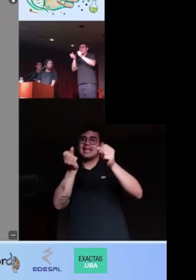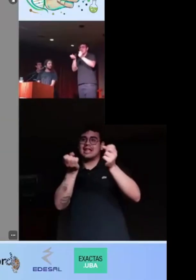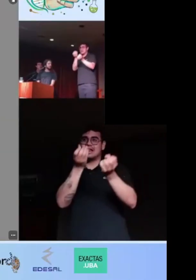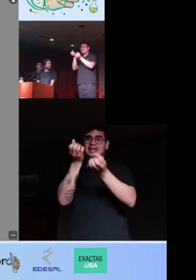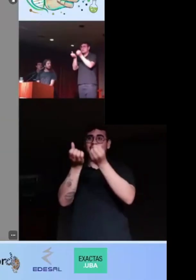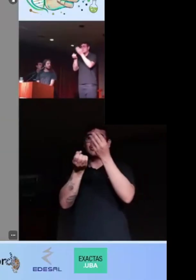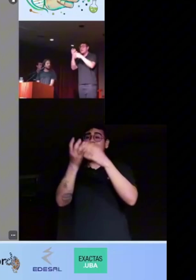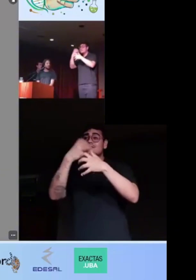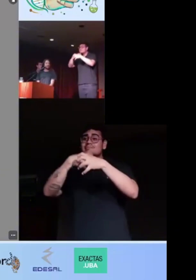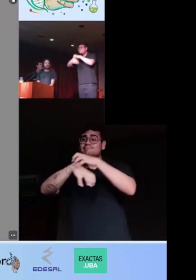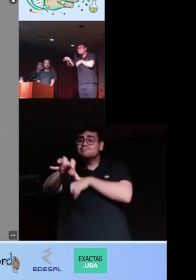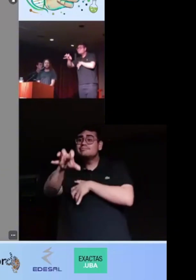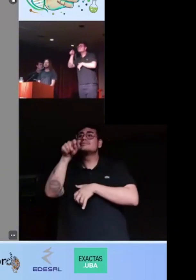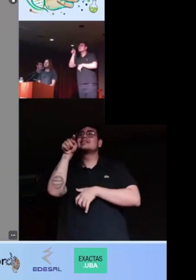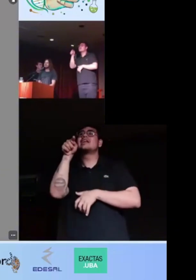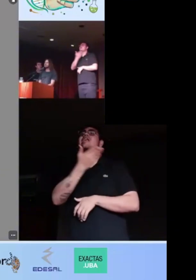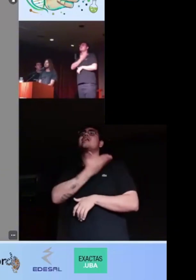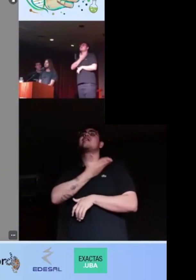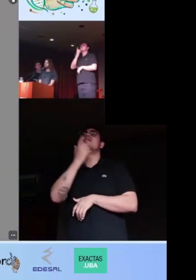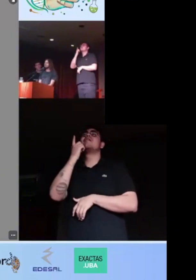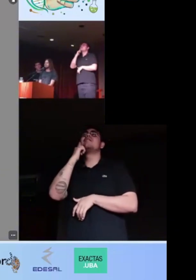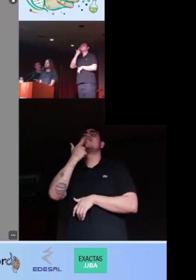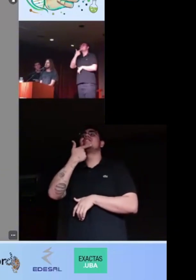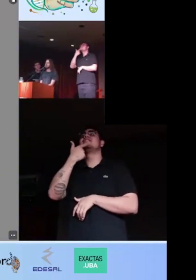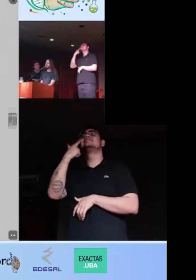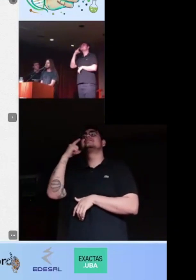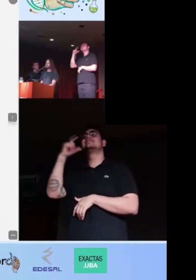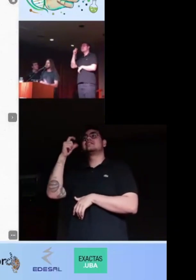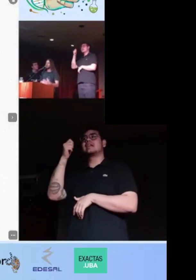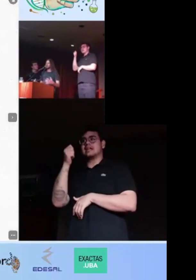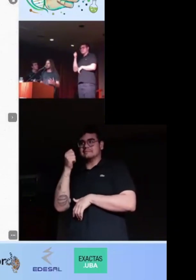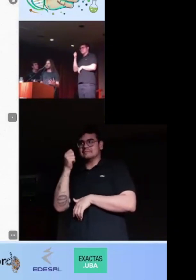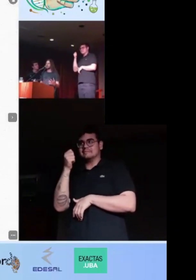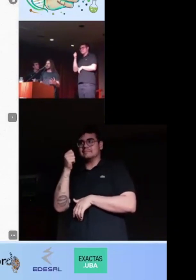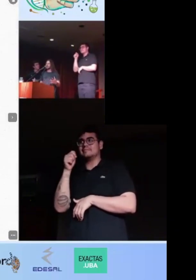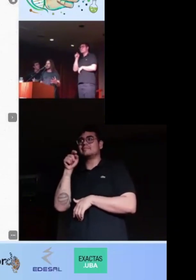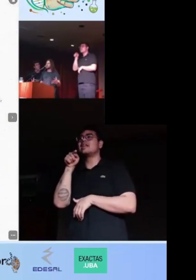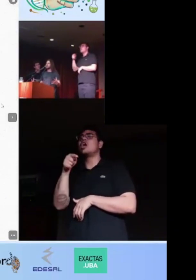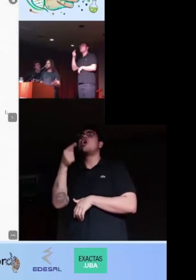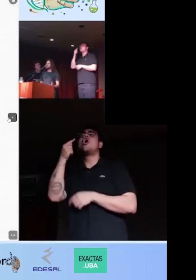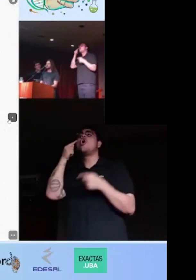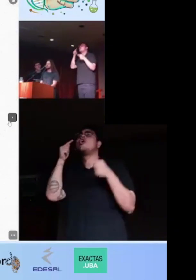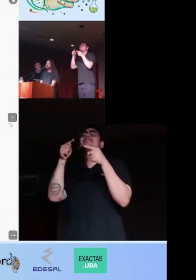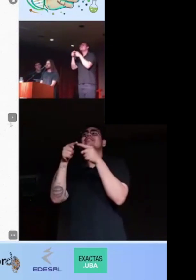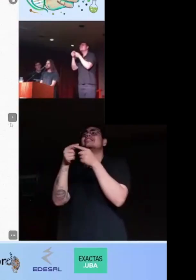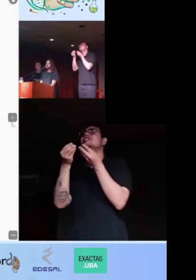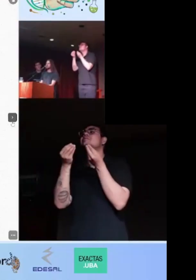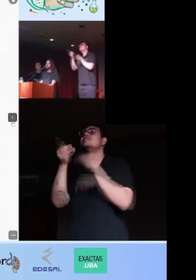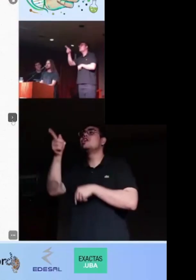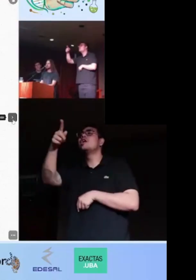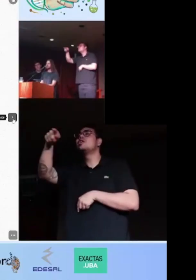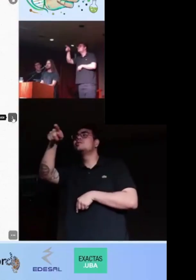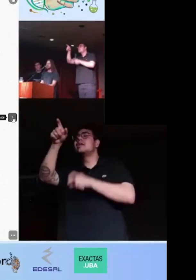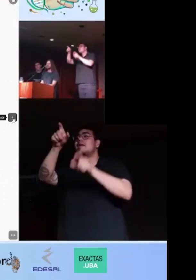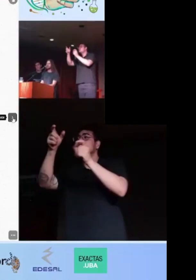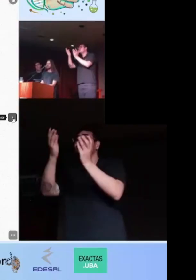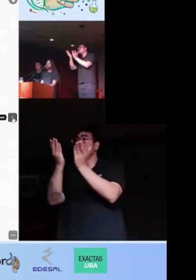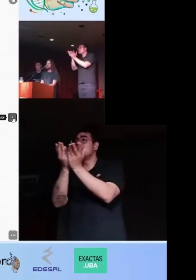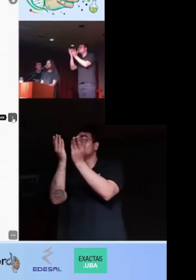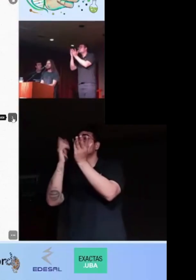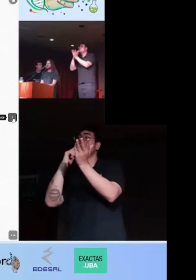la física. Ese sería nuestro objetivo, poder que ellos mismos